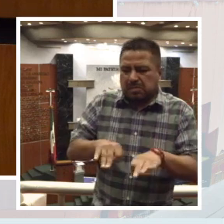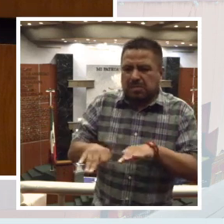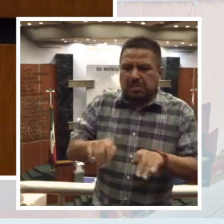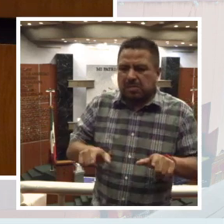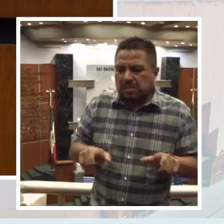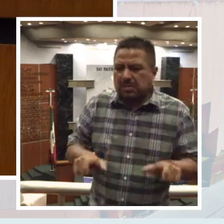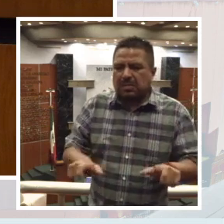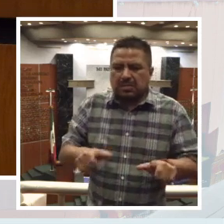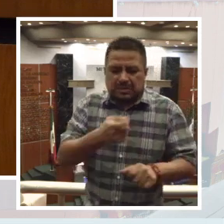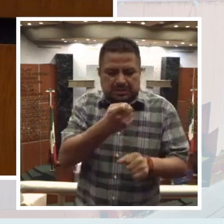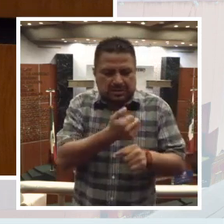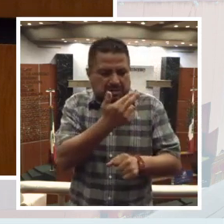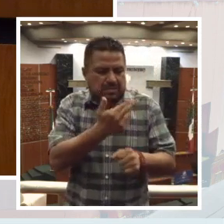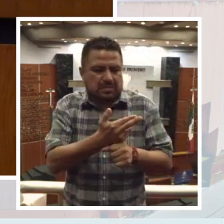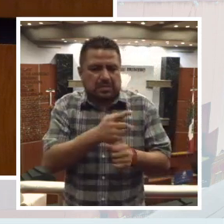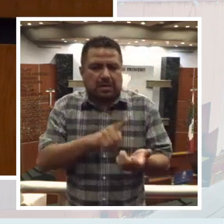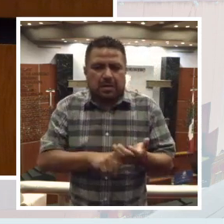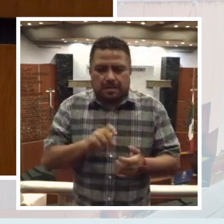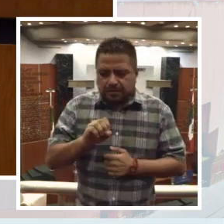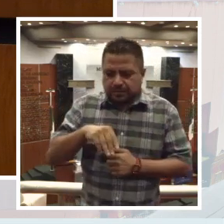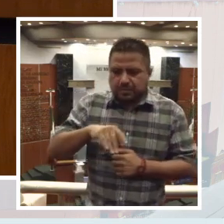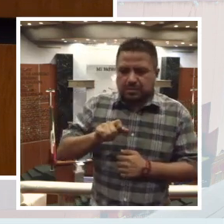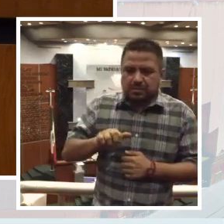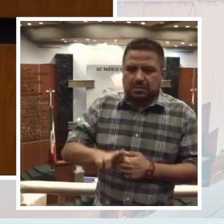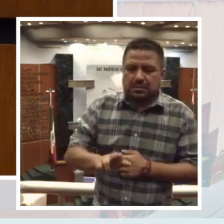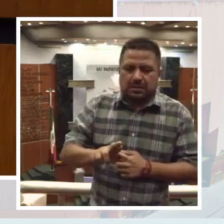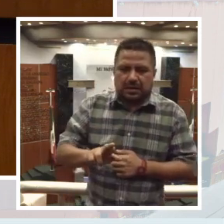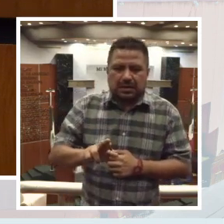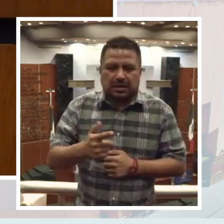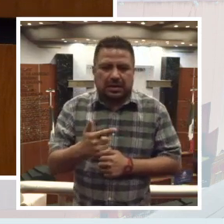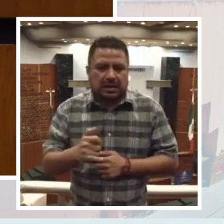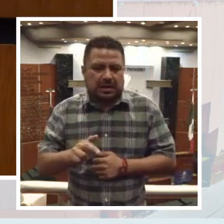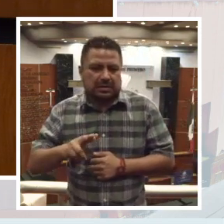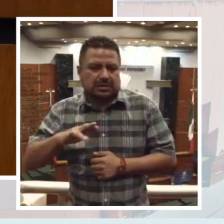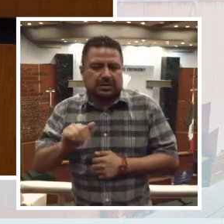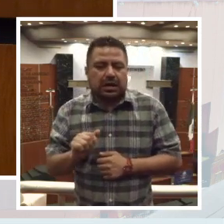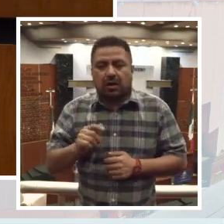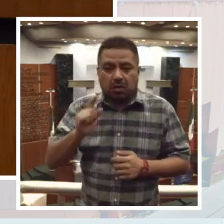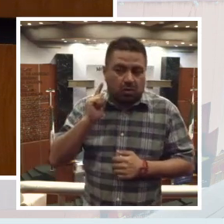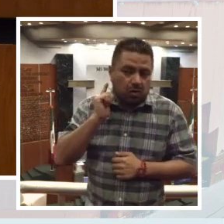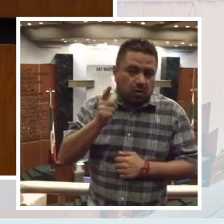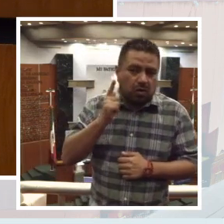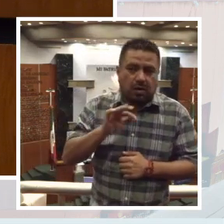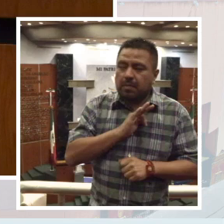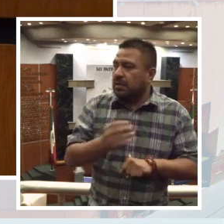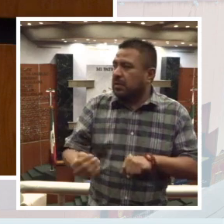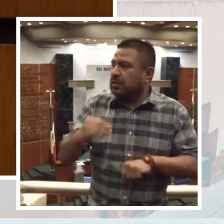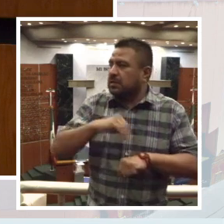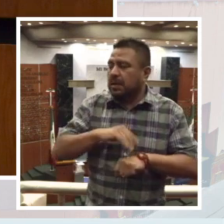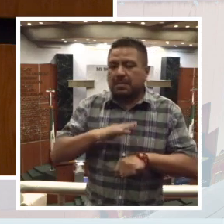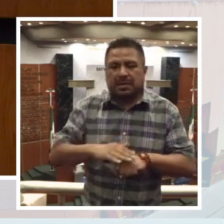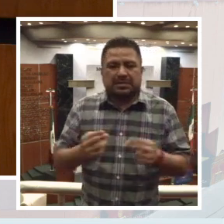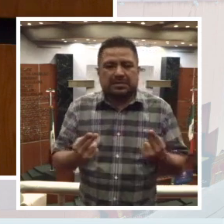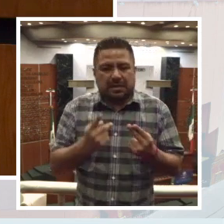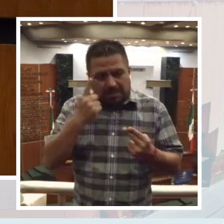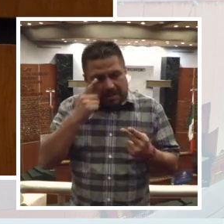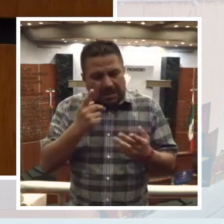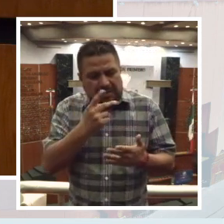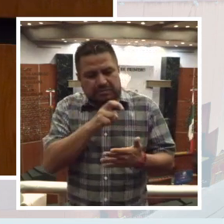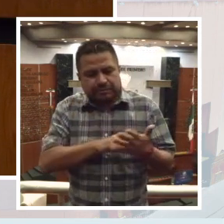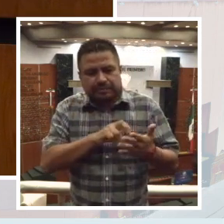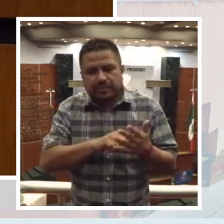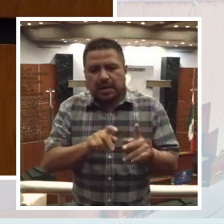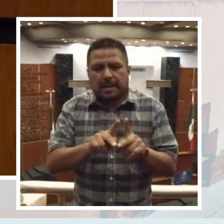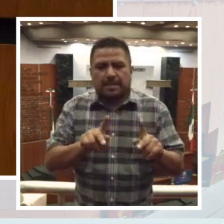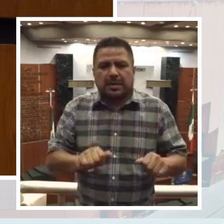presentada por el secretario Omar García harfush esperando que se Tomen las acciones necesarias para restaurar la paz y la